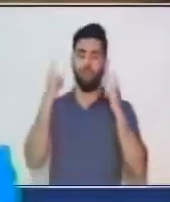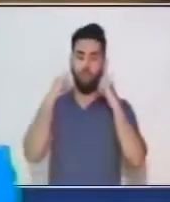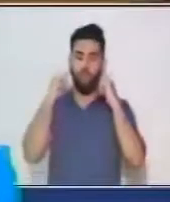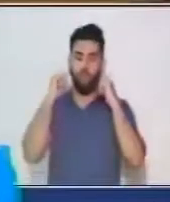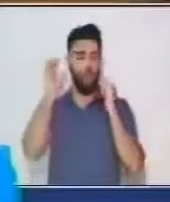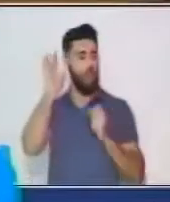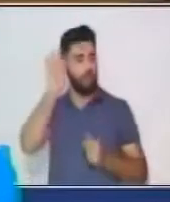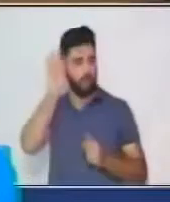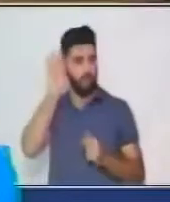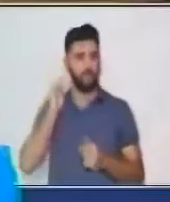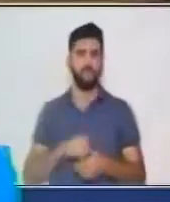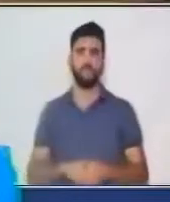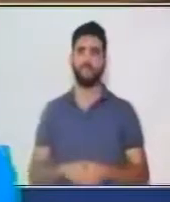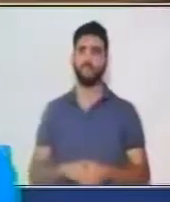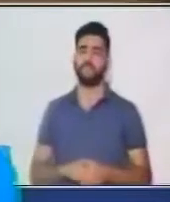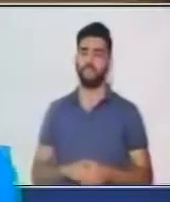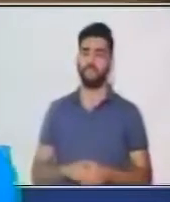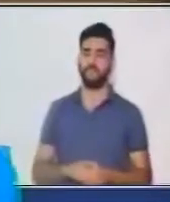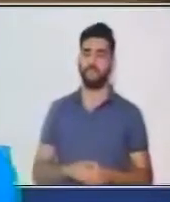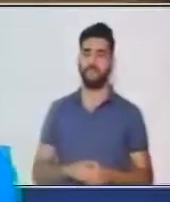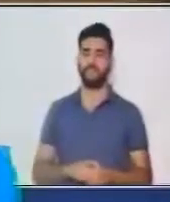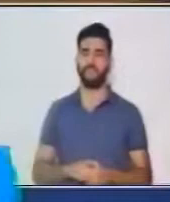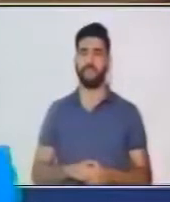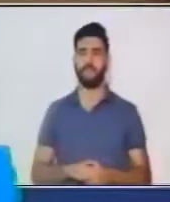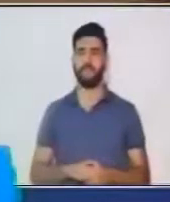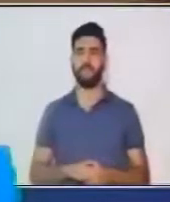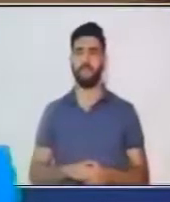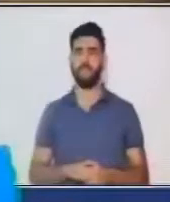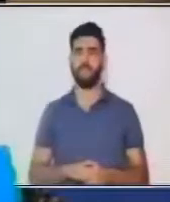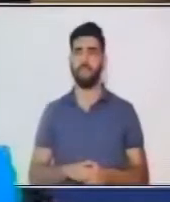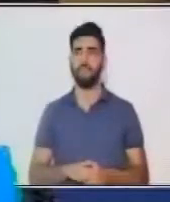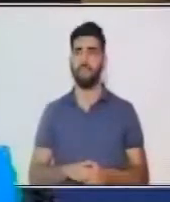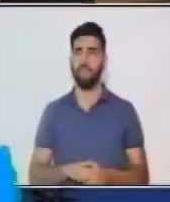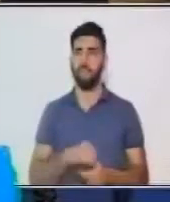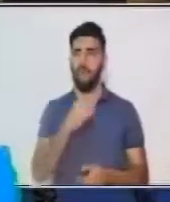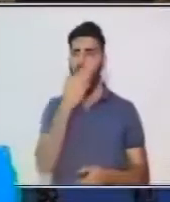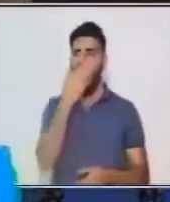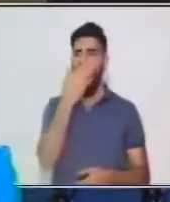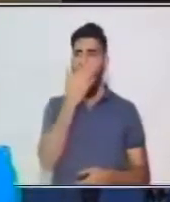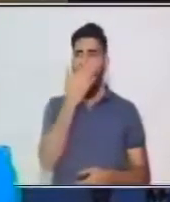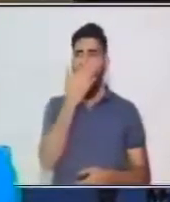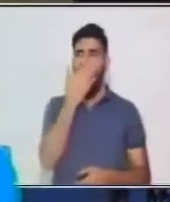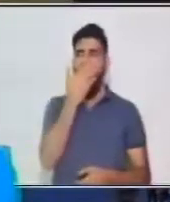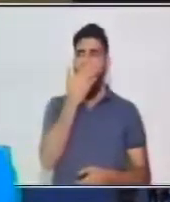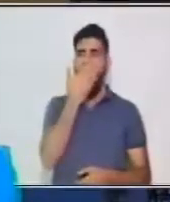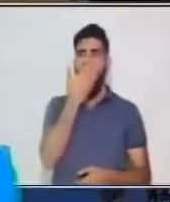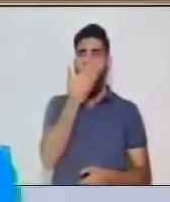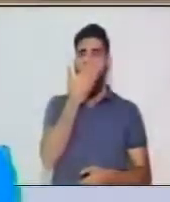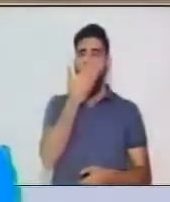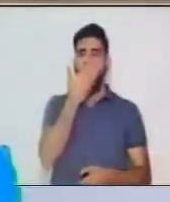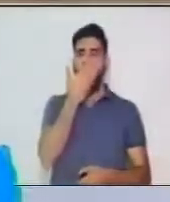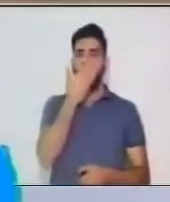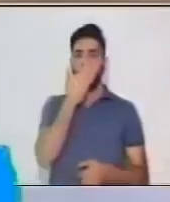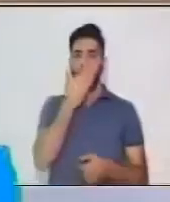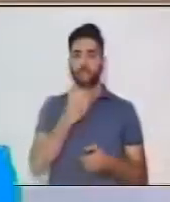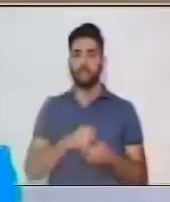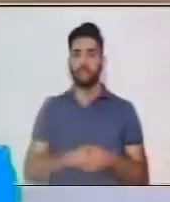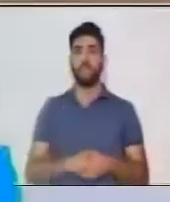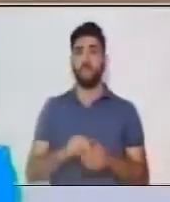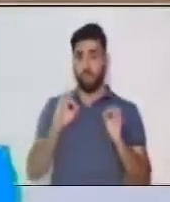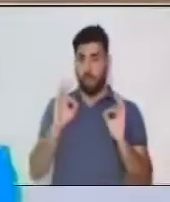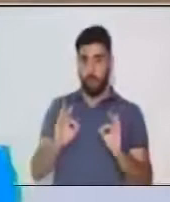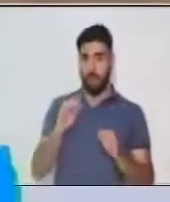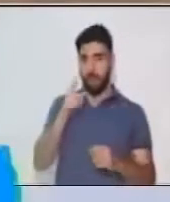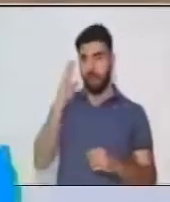el órgano que nos permite escuchar. Ahora que ya recordaste cuáles son los 5 sentidos, necesito que te sientes y prestes mucha